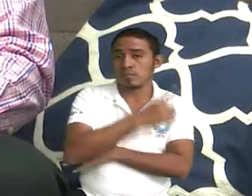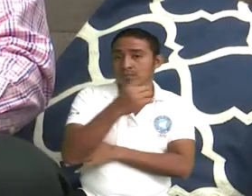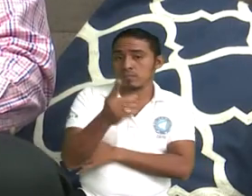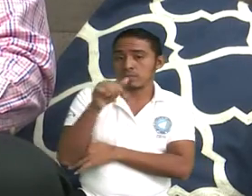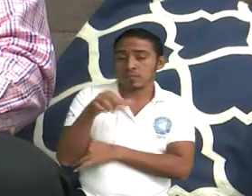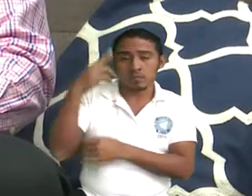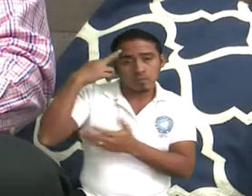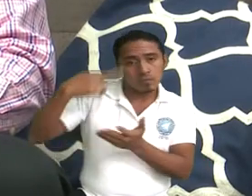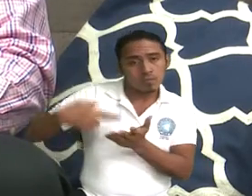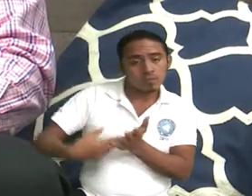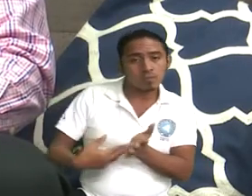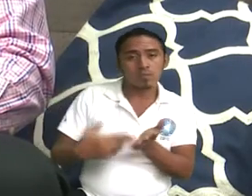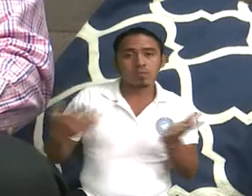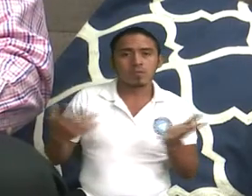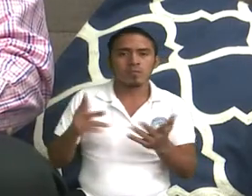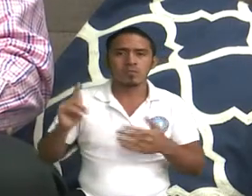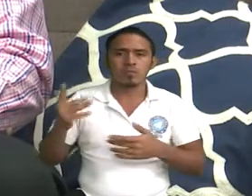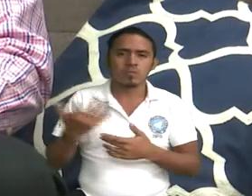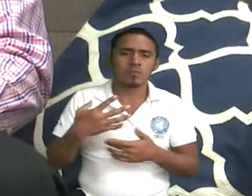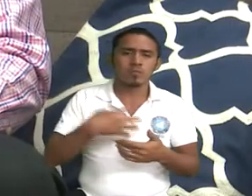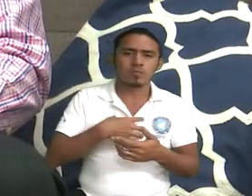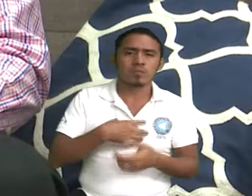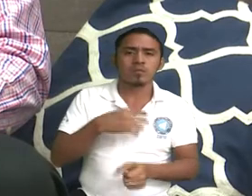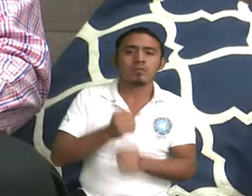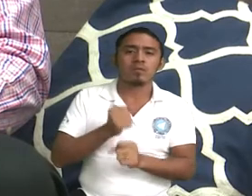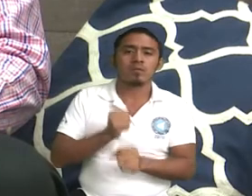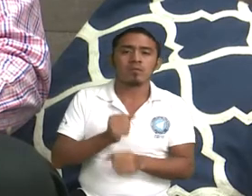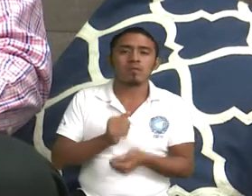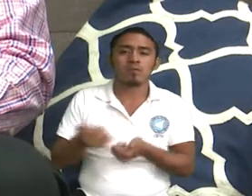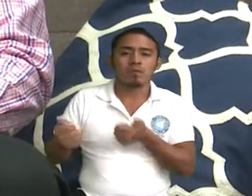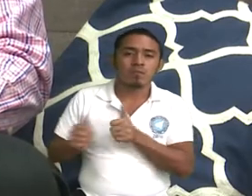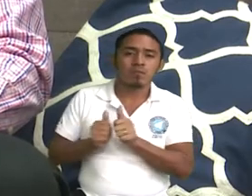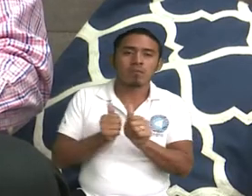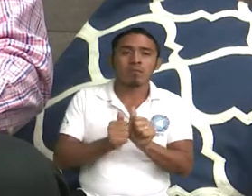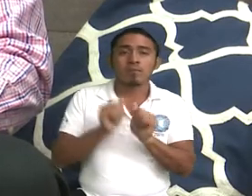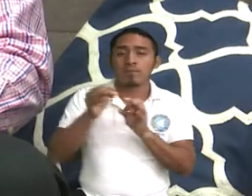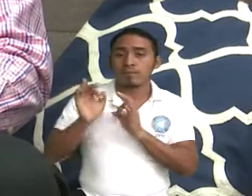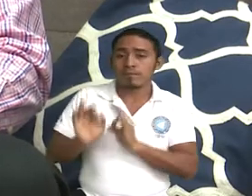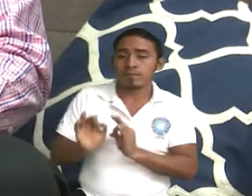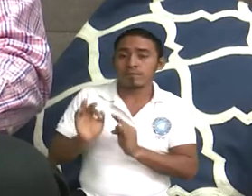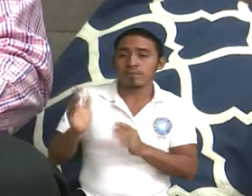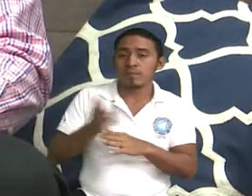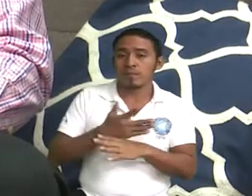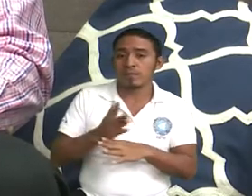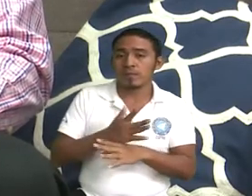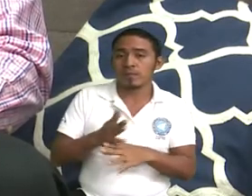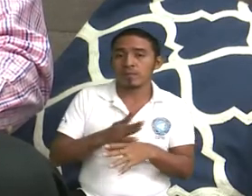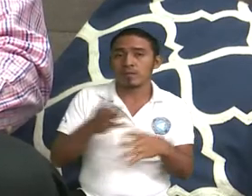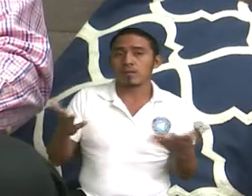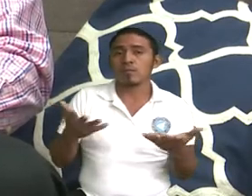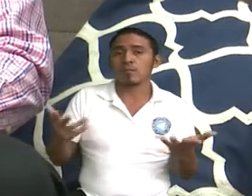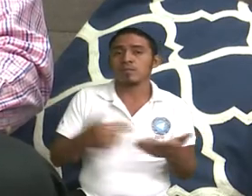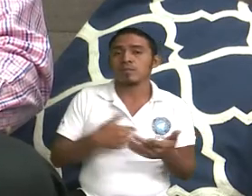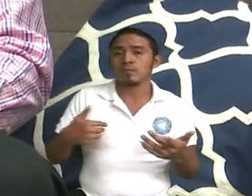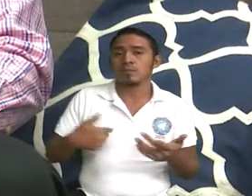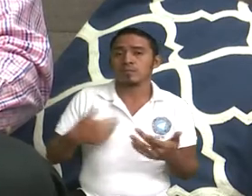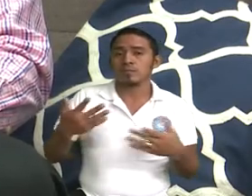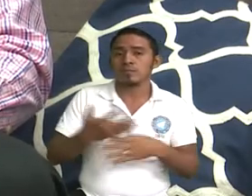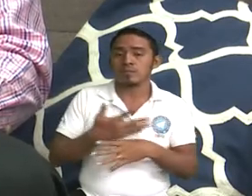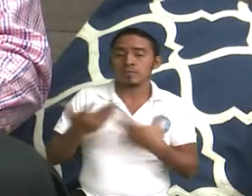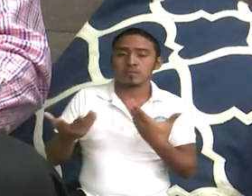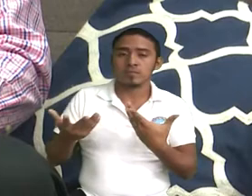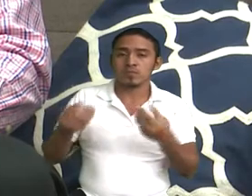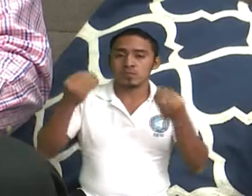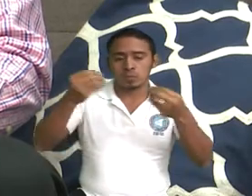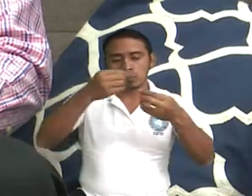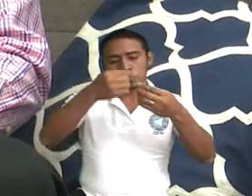el que se conmemora todo su legado, su trabajo y su acompañamiento. Y pues para hablar de todo esto y cómo se estarán realizando